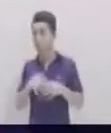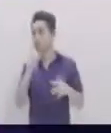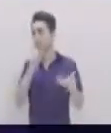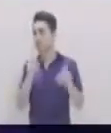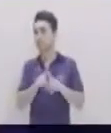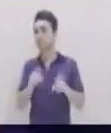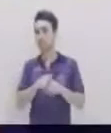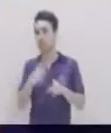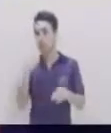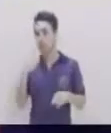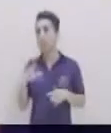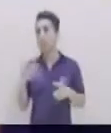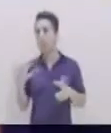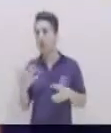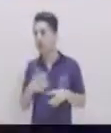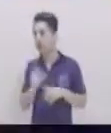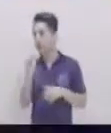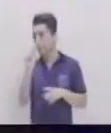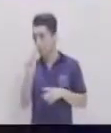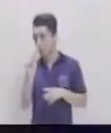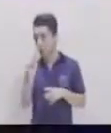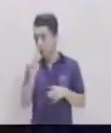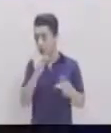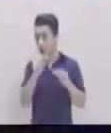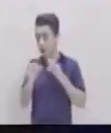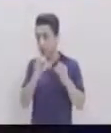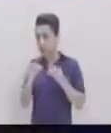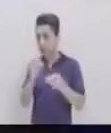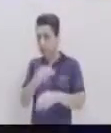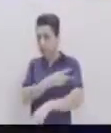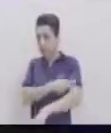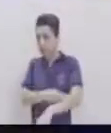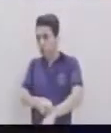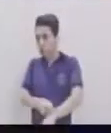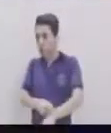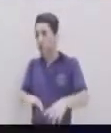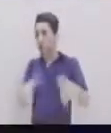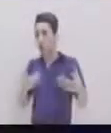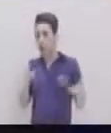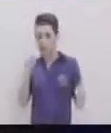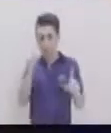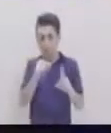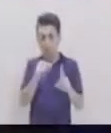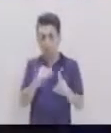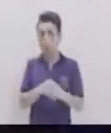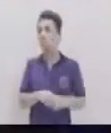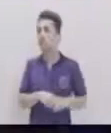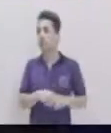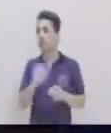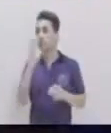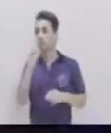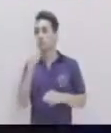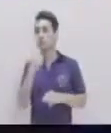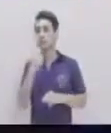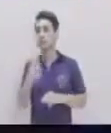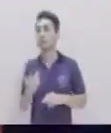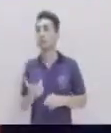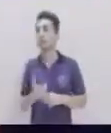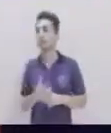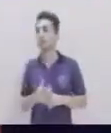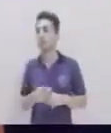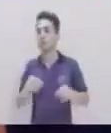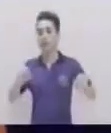animales terrestres y también les voy a estar contando una pequeña parte de la historia de la creación, específicamente donde